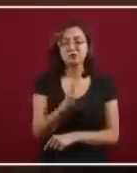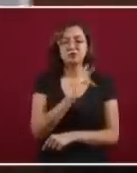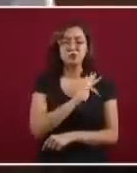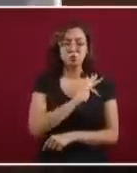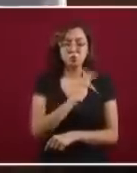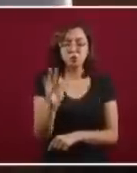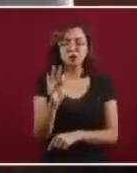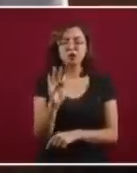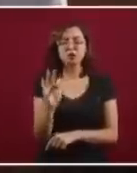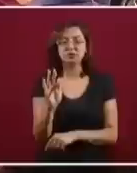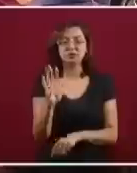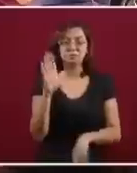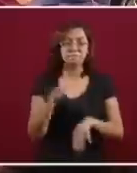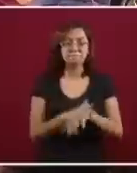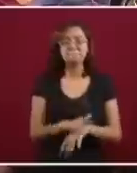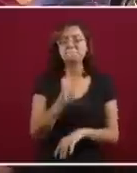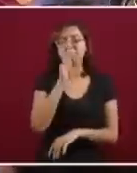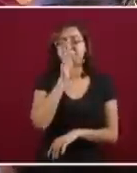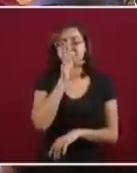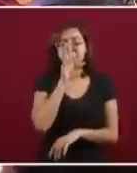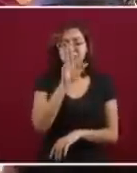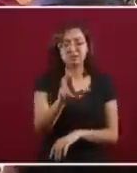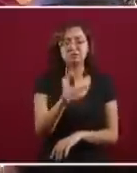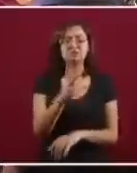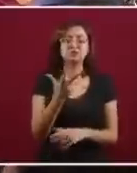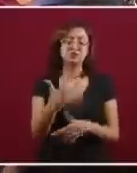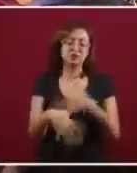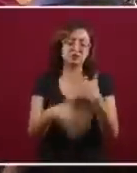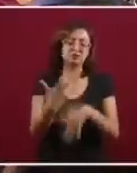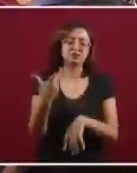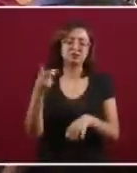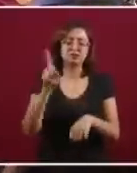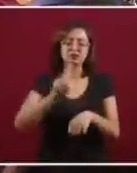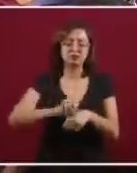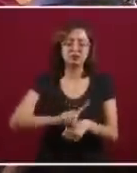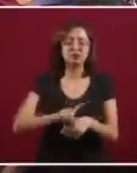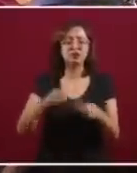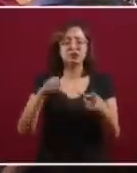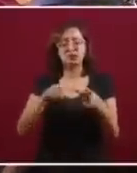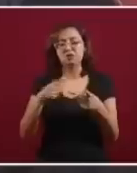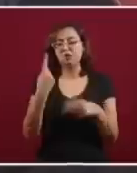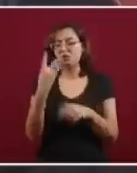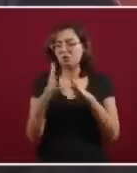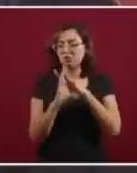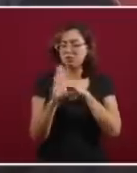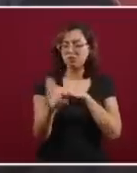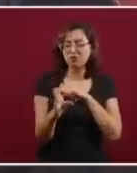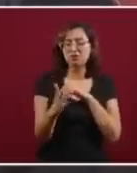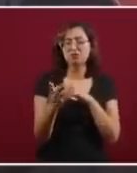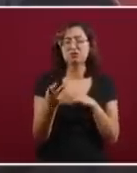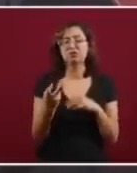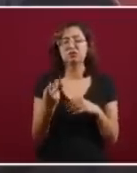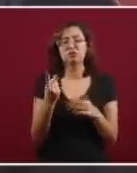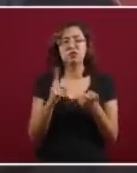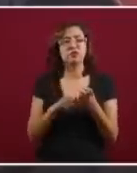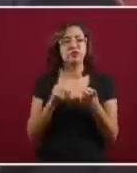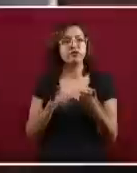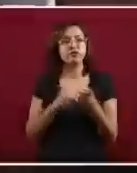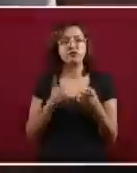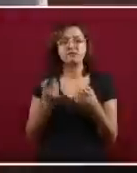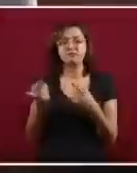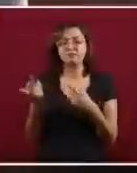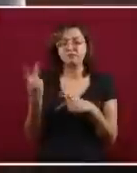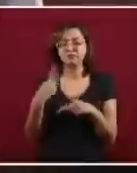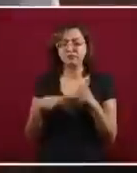darle respuesta a estos señores que ya tienen 15 días el migrante él es el emigrante de